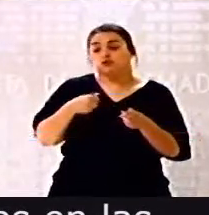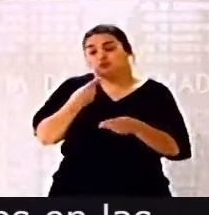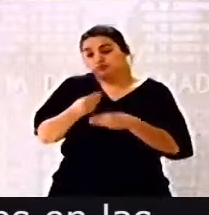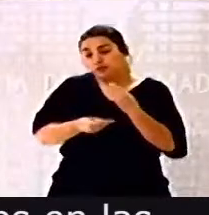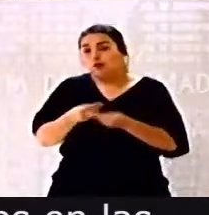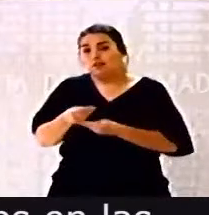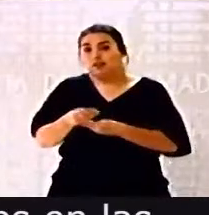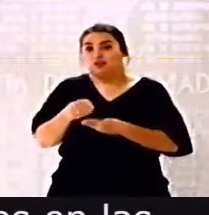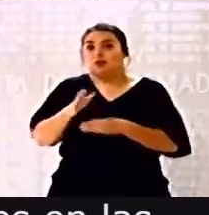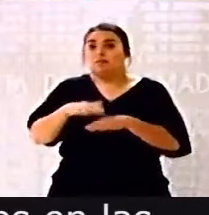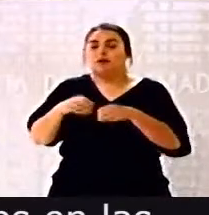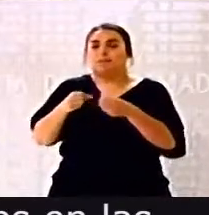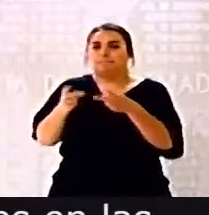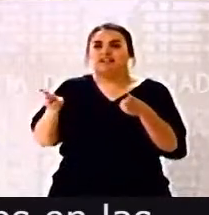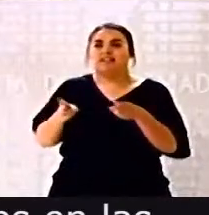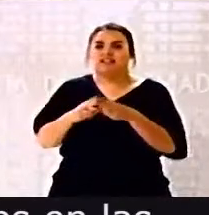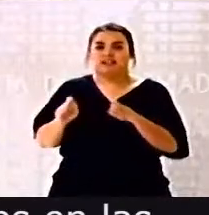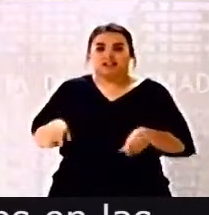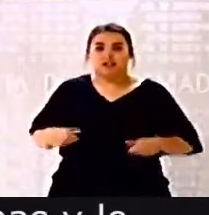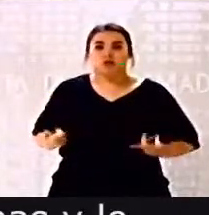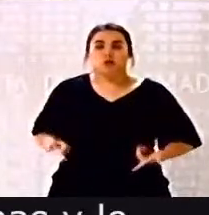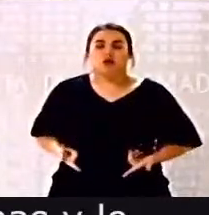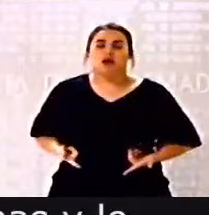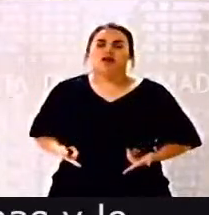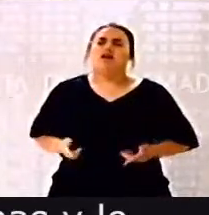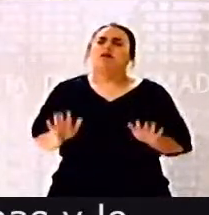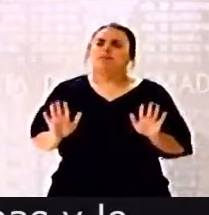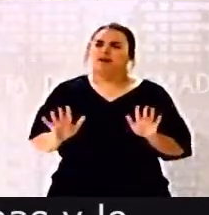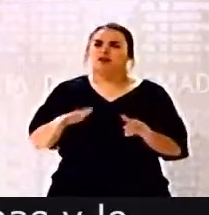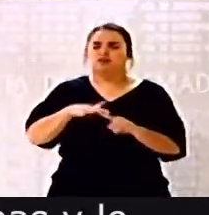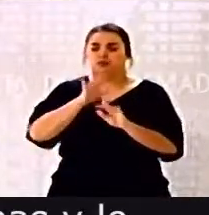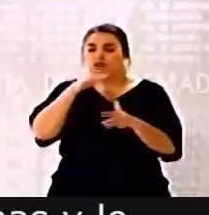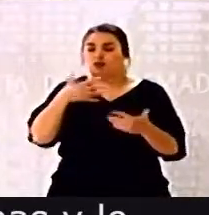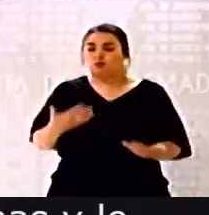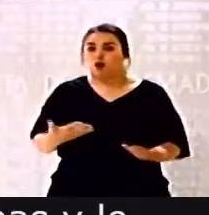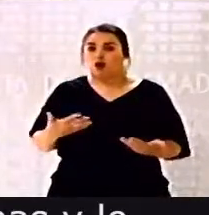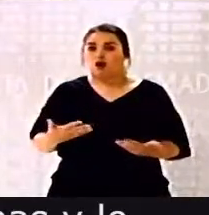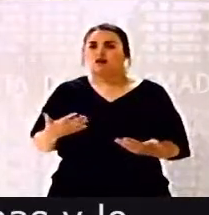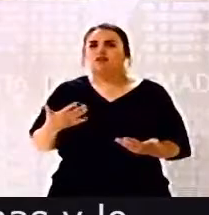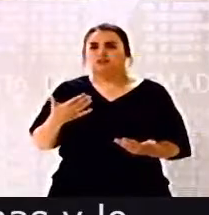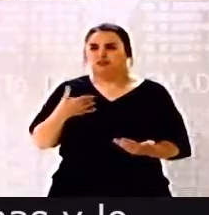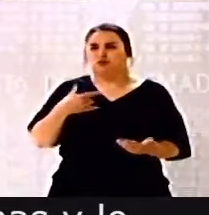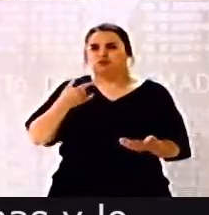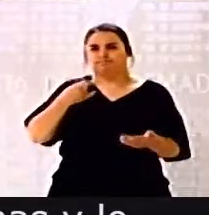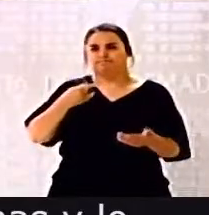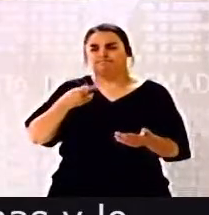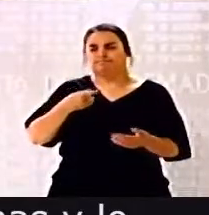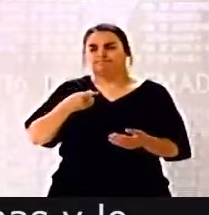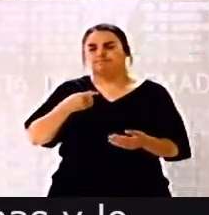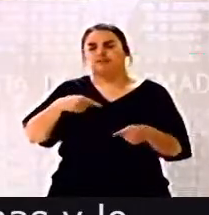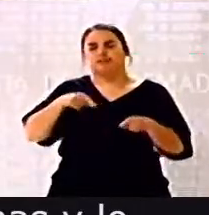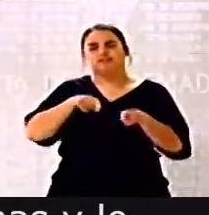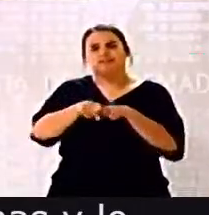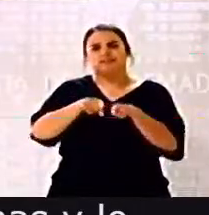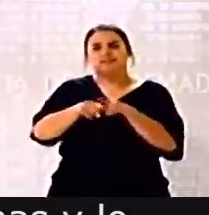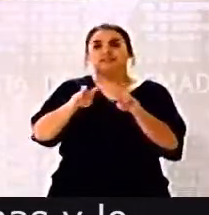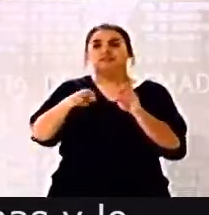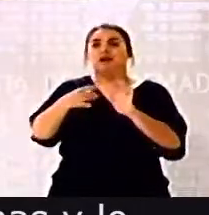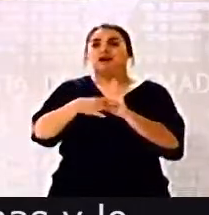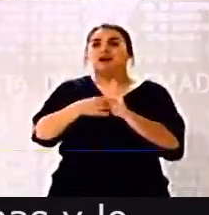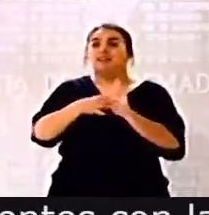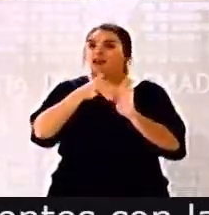con las piscinas naturales. Pero en esta ocasión tenemos que ser muy exigentes con la calidad de las aguas,